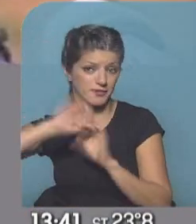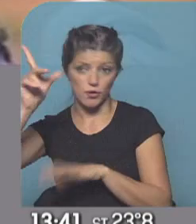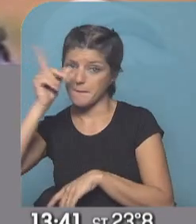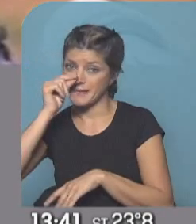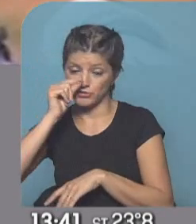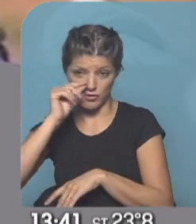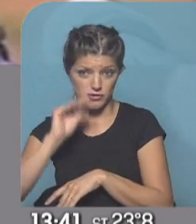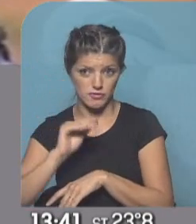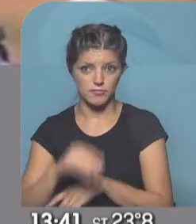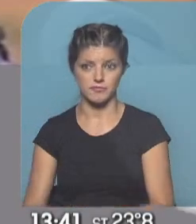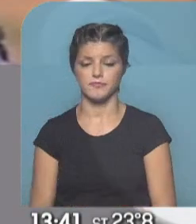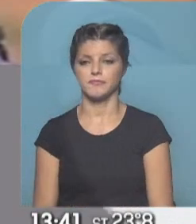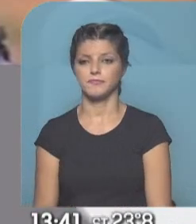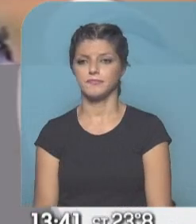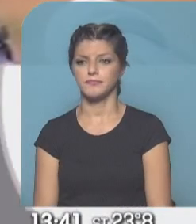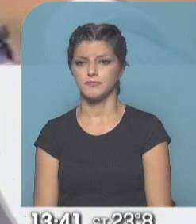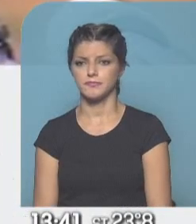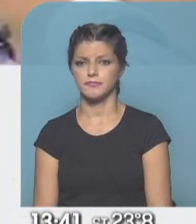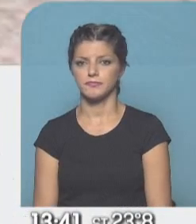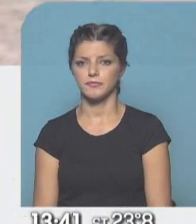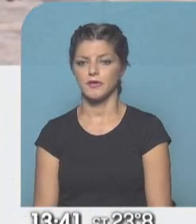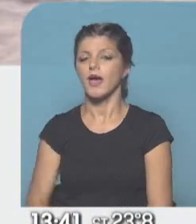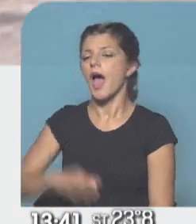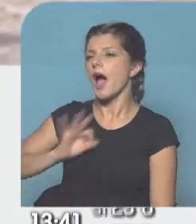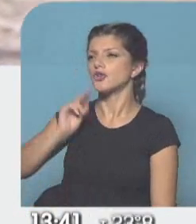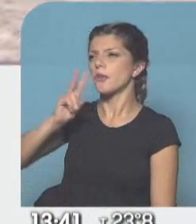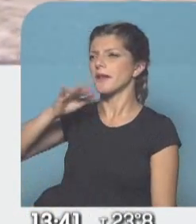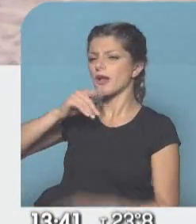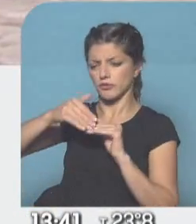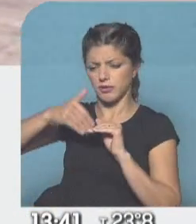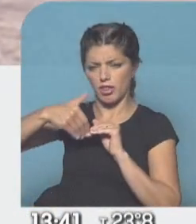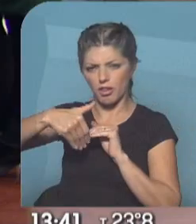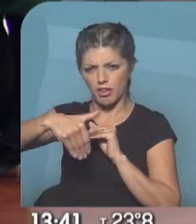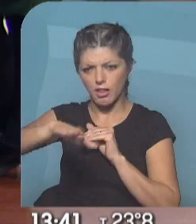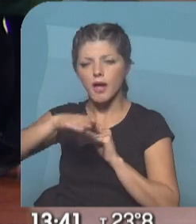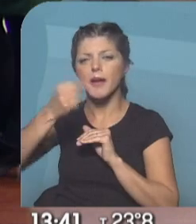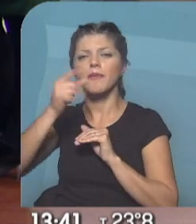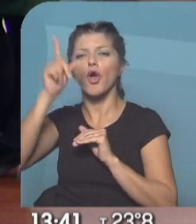claro. Y a partir de 2014 con petróleo a